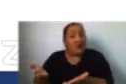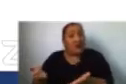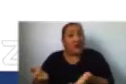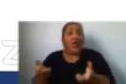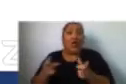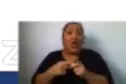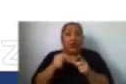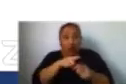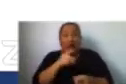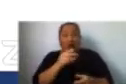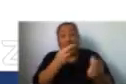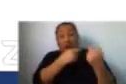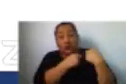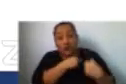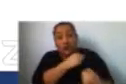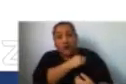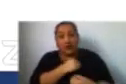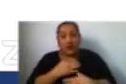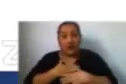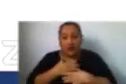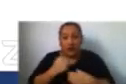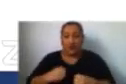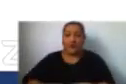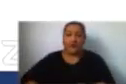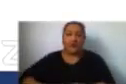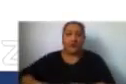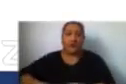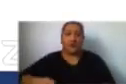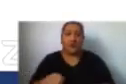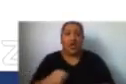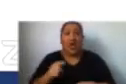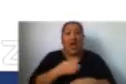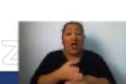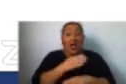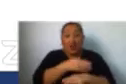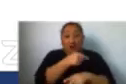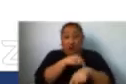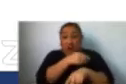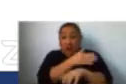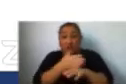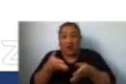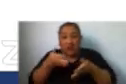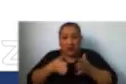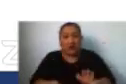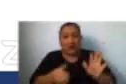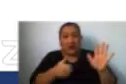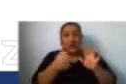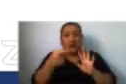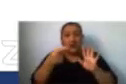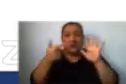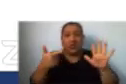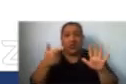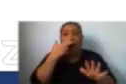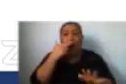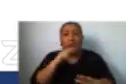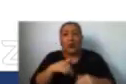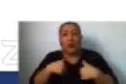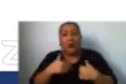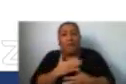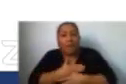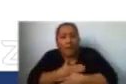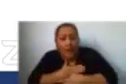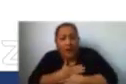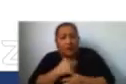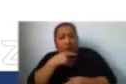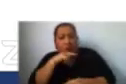la cuarentena, han nacido 617 niños y niñas. Lamentamos el fallecimiento de esta pequeña